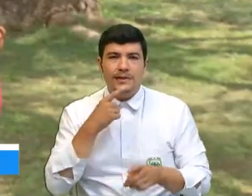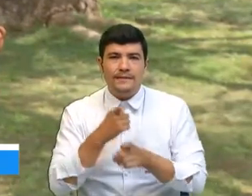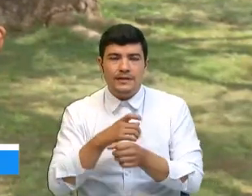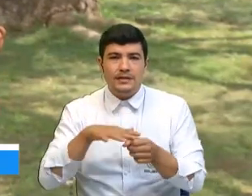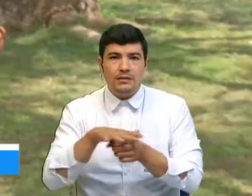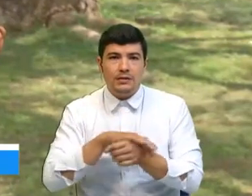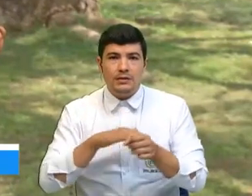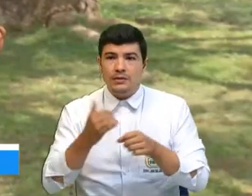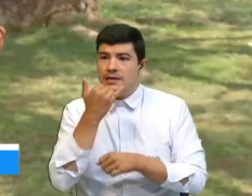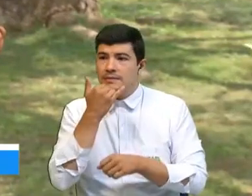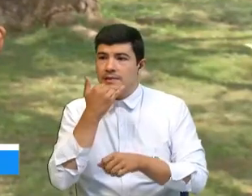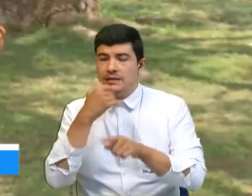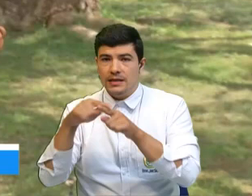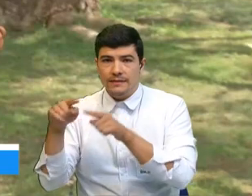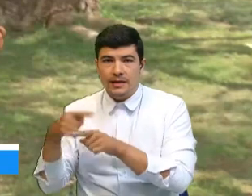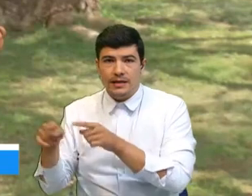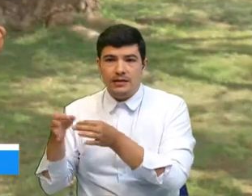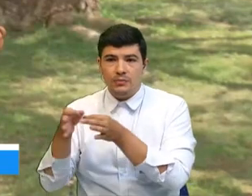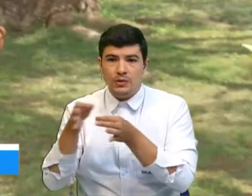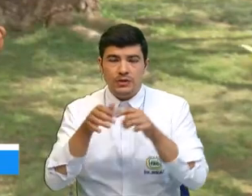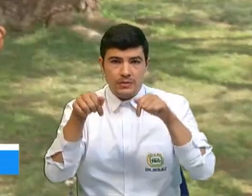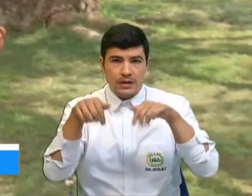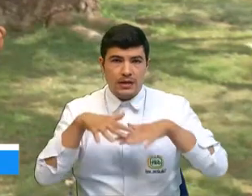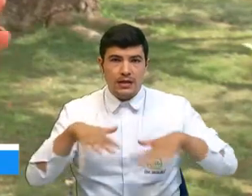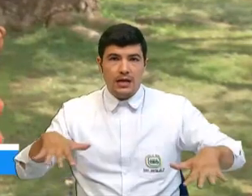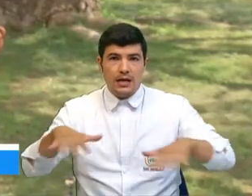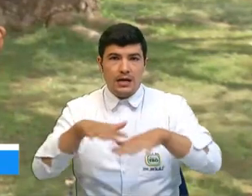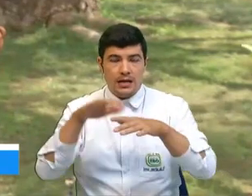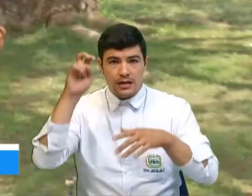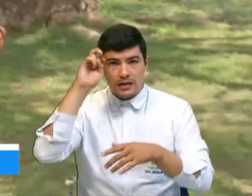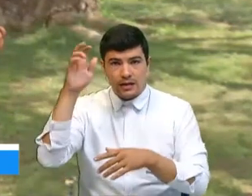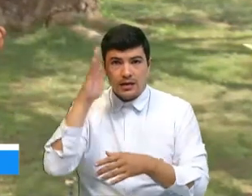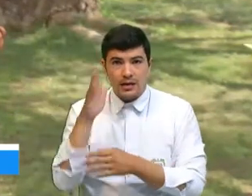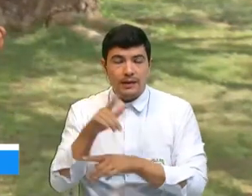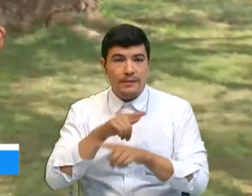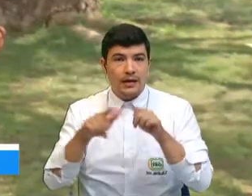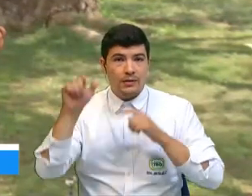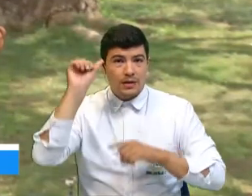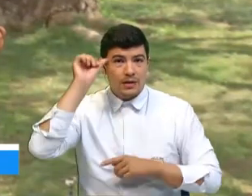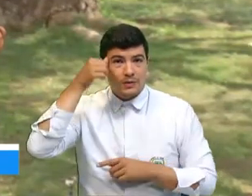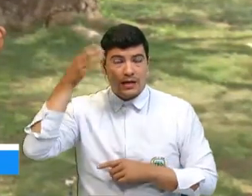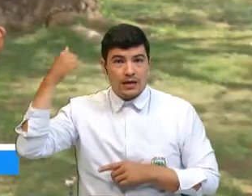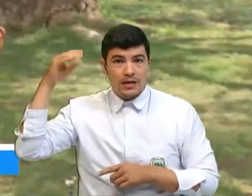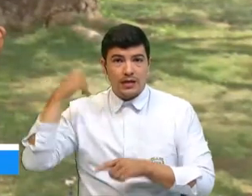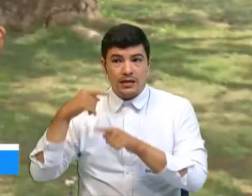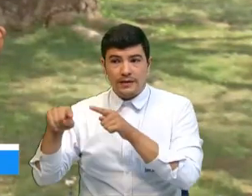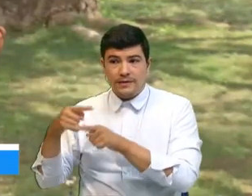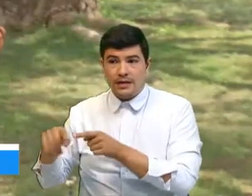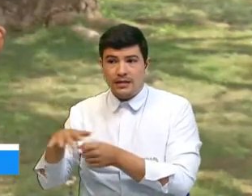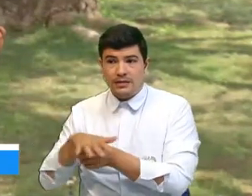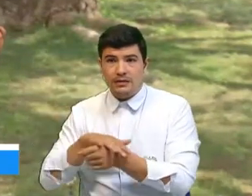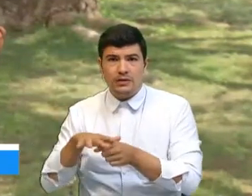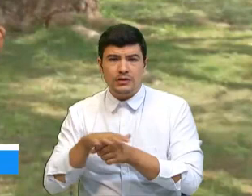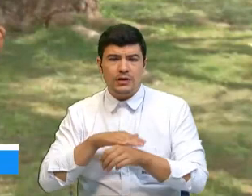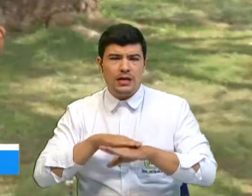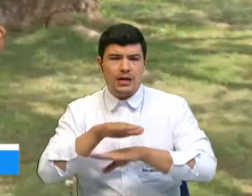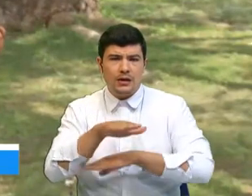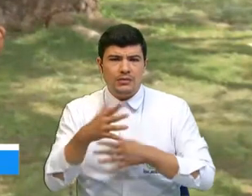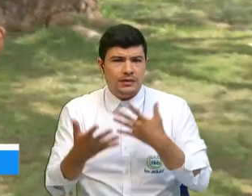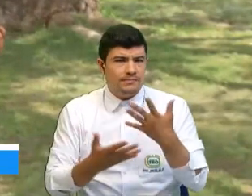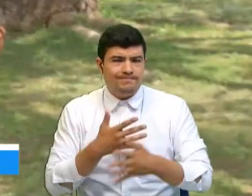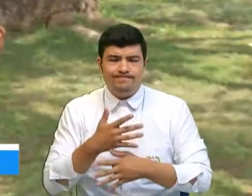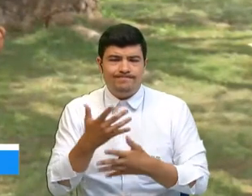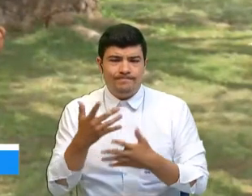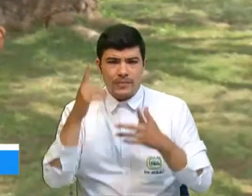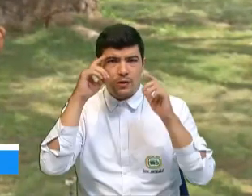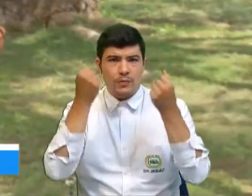ha pasado en diferentes municipios de esta importante zona de Norte de Santander. Recordemos que han ocurrido varios sucesos que han generado zozobra e intranquilidad de